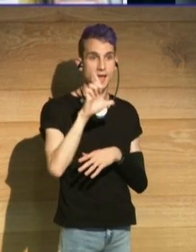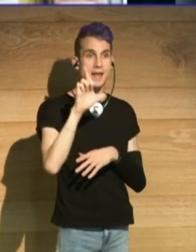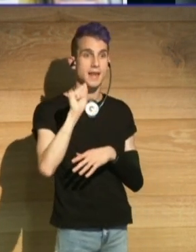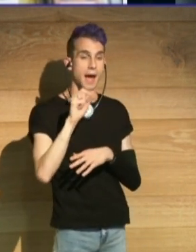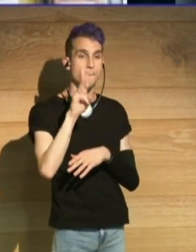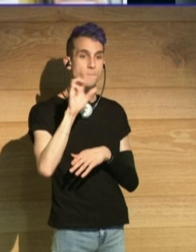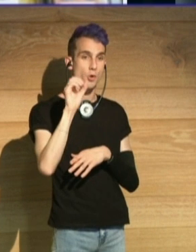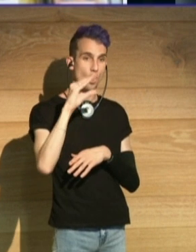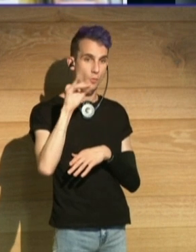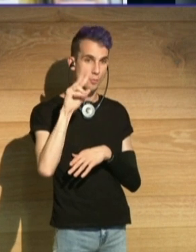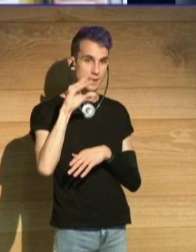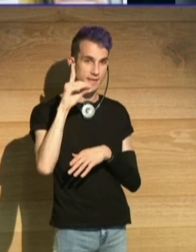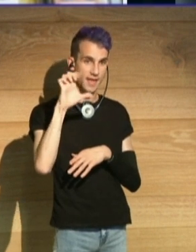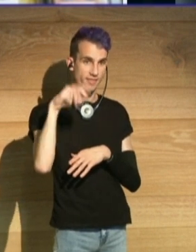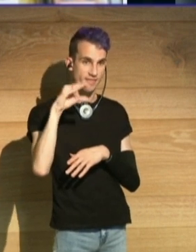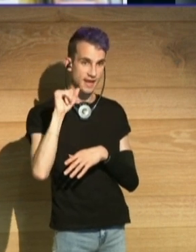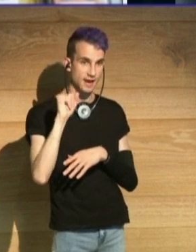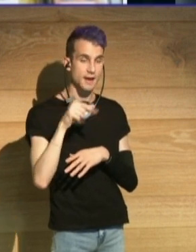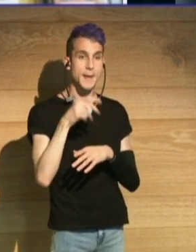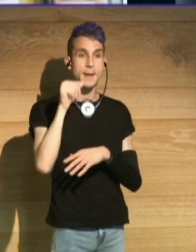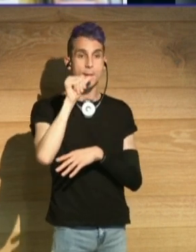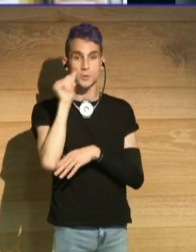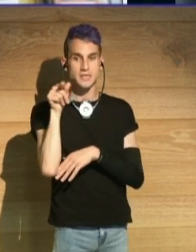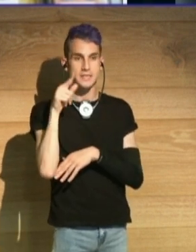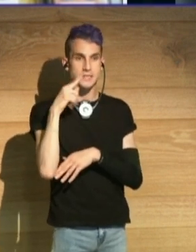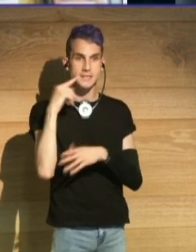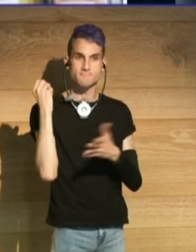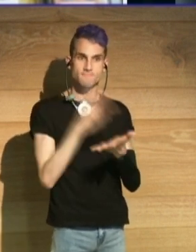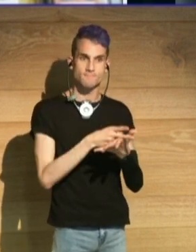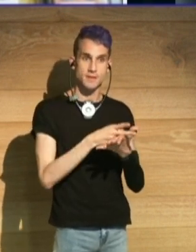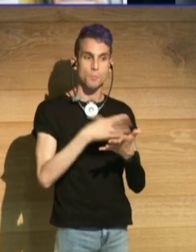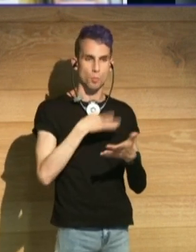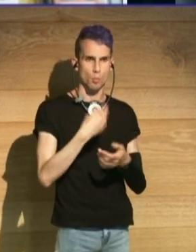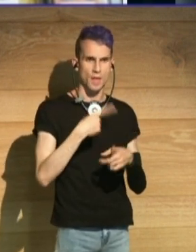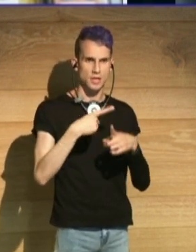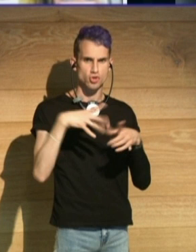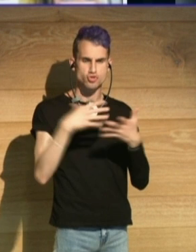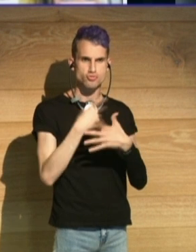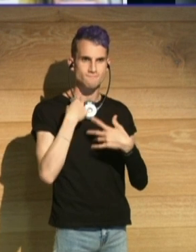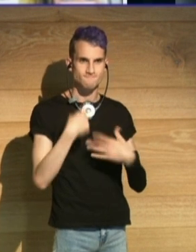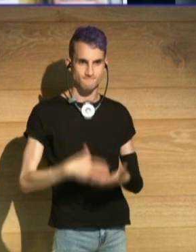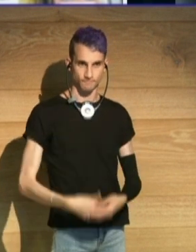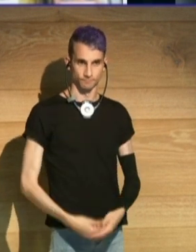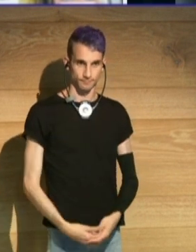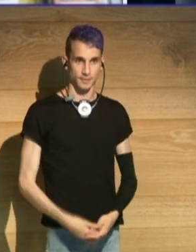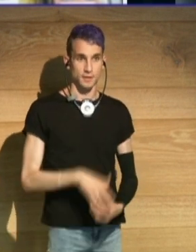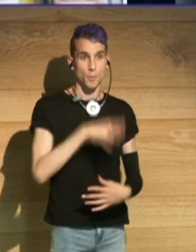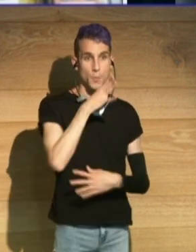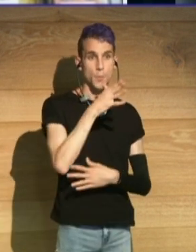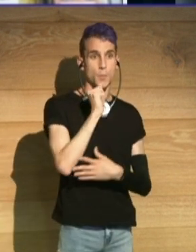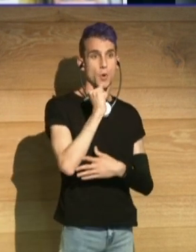Mussolini que arriesga a perderlo todo después del homicidio